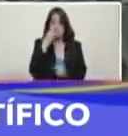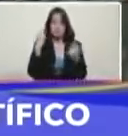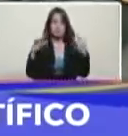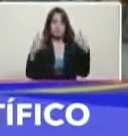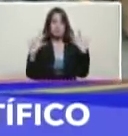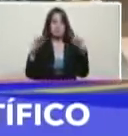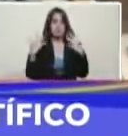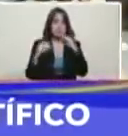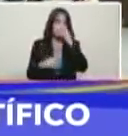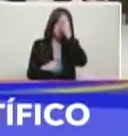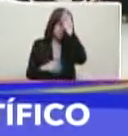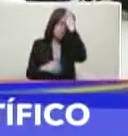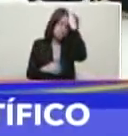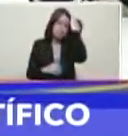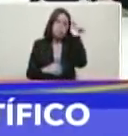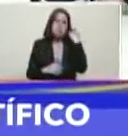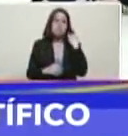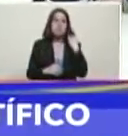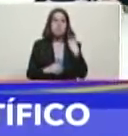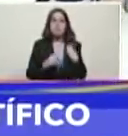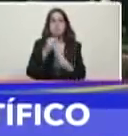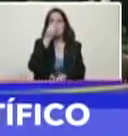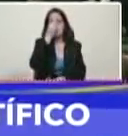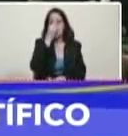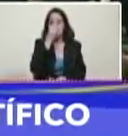Muy bien, excelente.